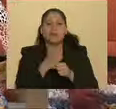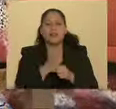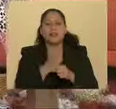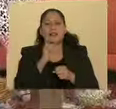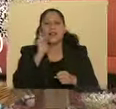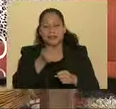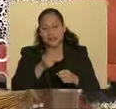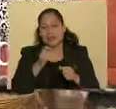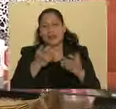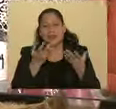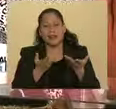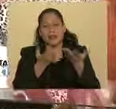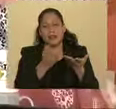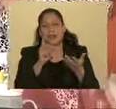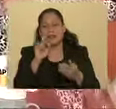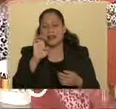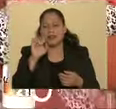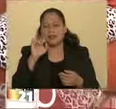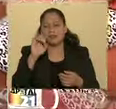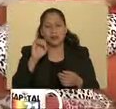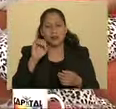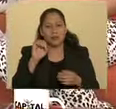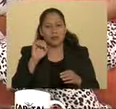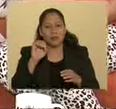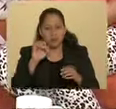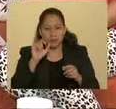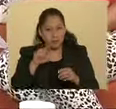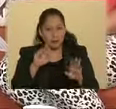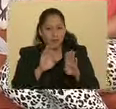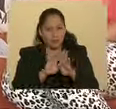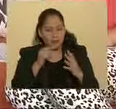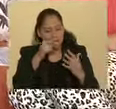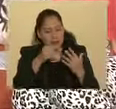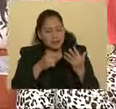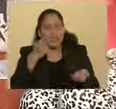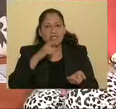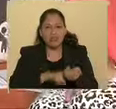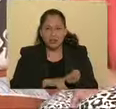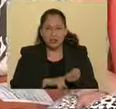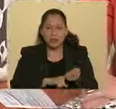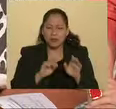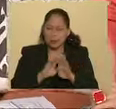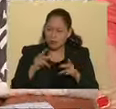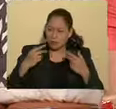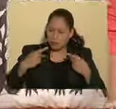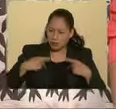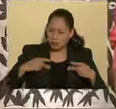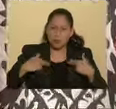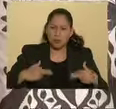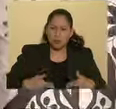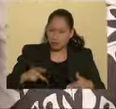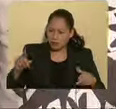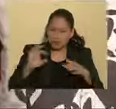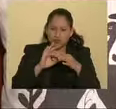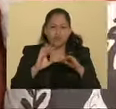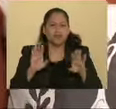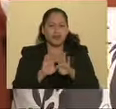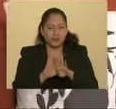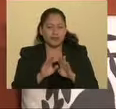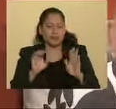deseo como el manejo del mismo y las implicaciones e importancia que tiene en la vida de un ser humano. Porque